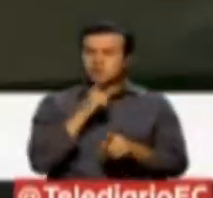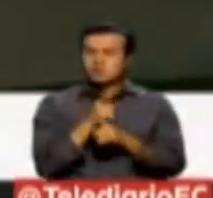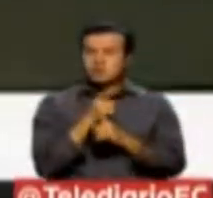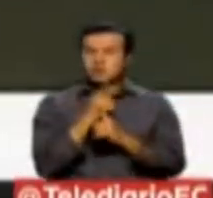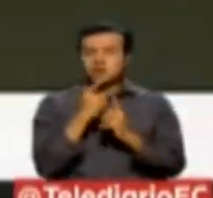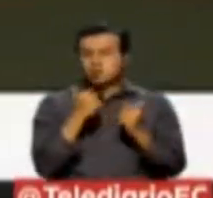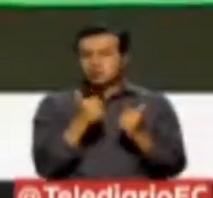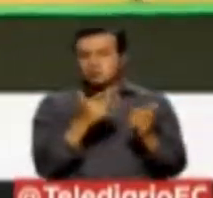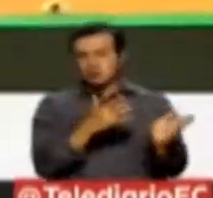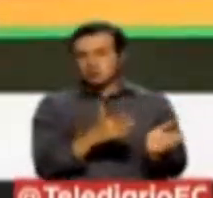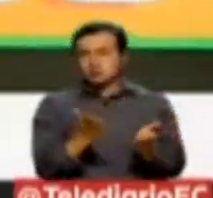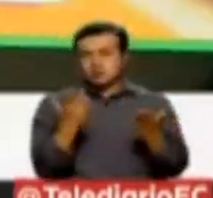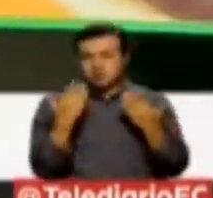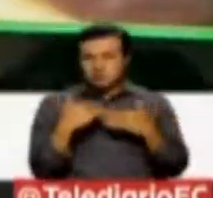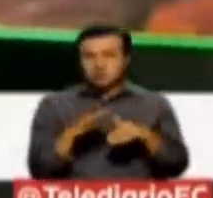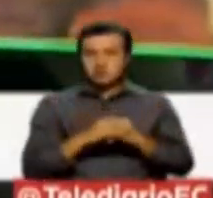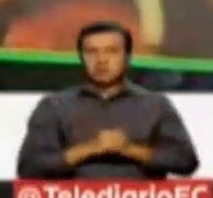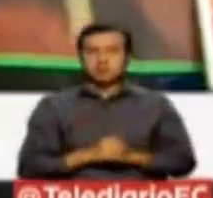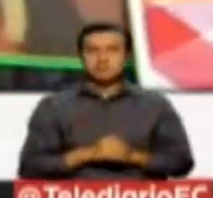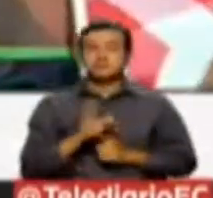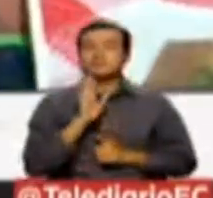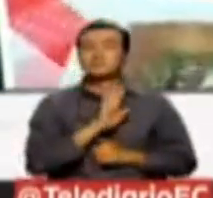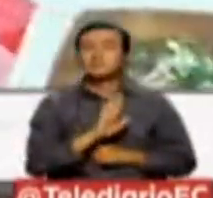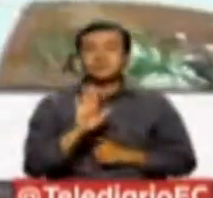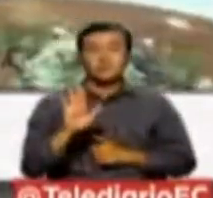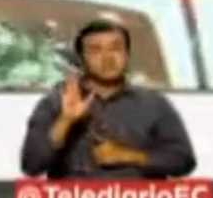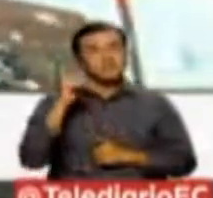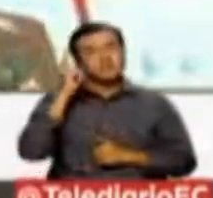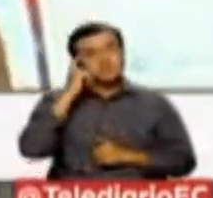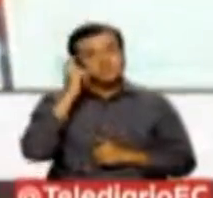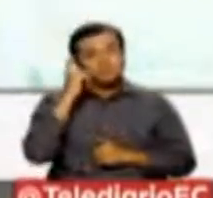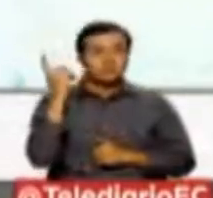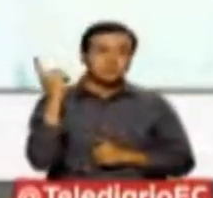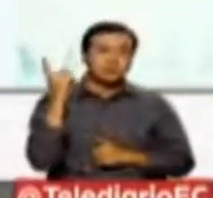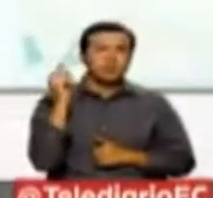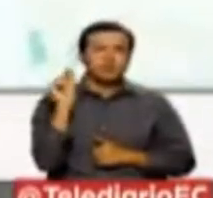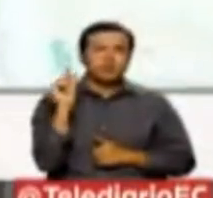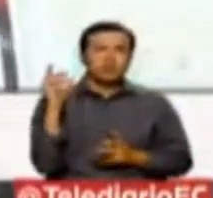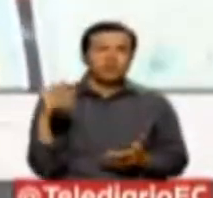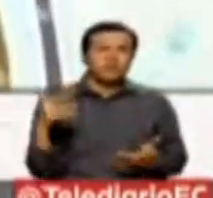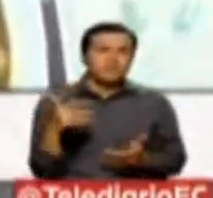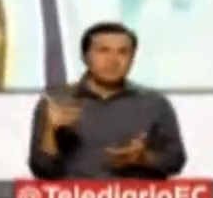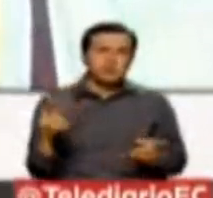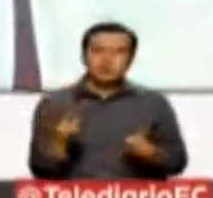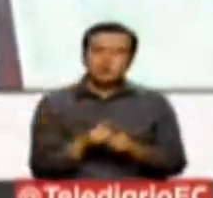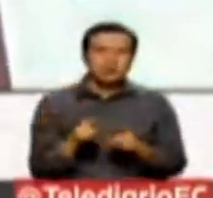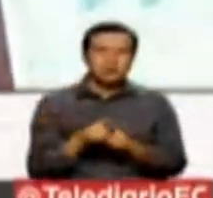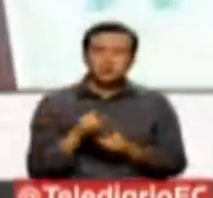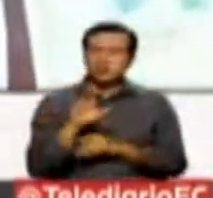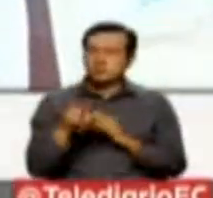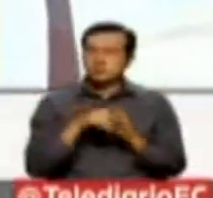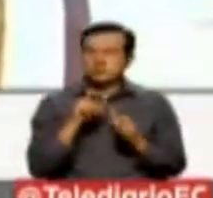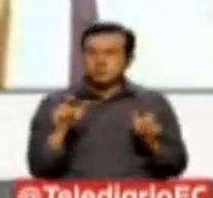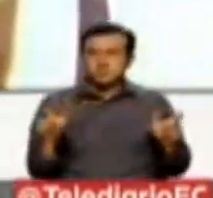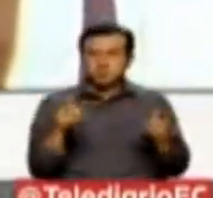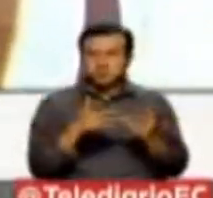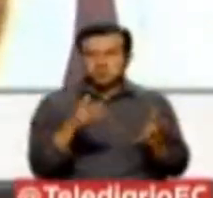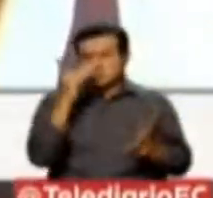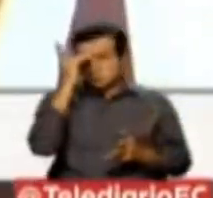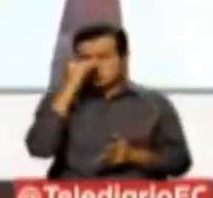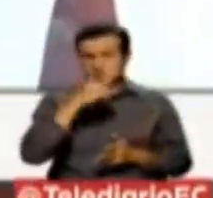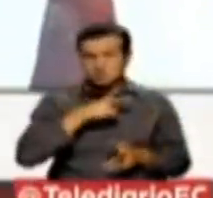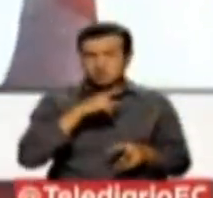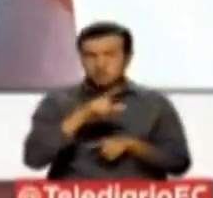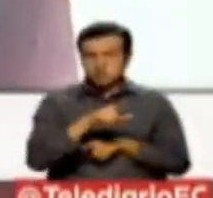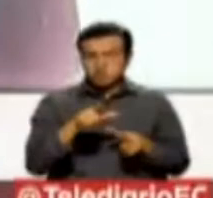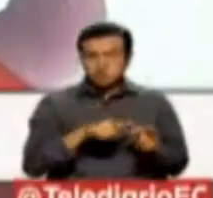los resultados esperados. Ella obviamente no creía mucho, tenía un poco de miedo, como tiene miedo todas las personas que se deciden a hacer un local